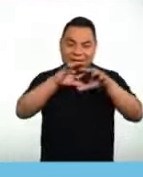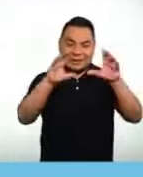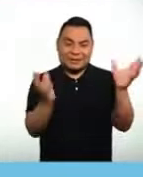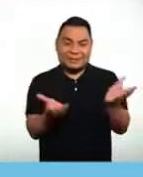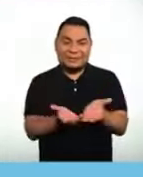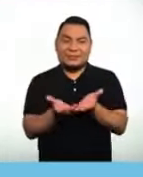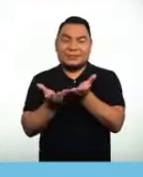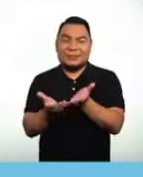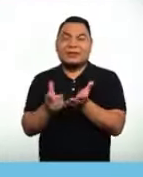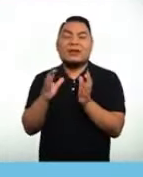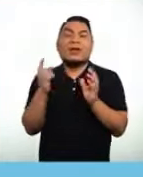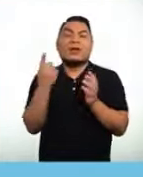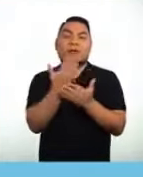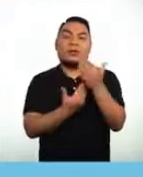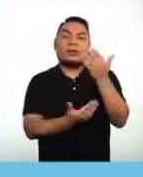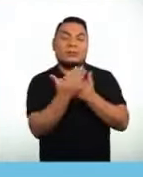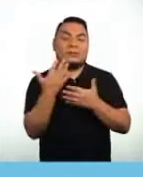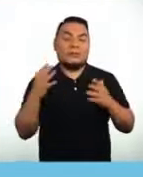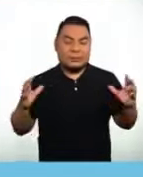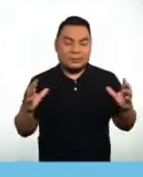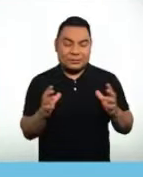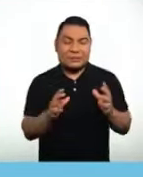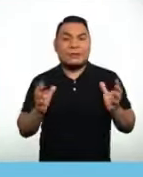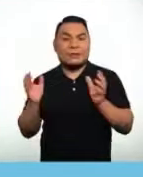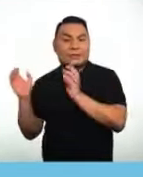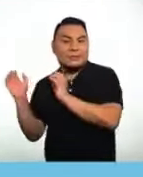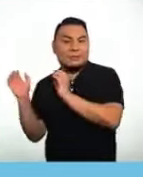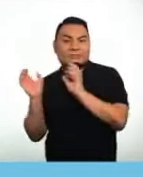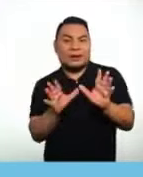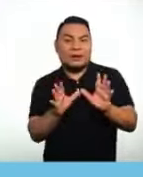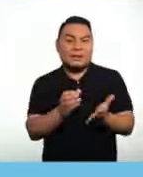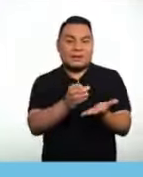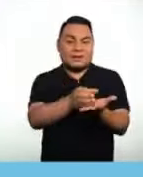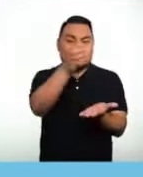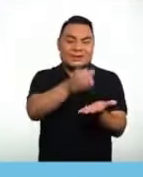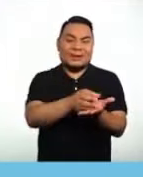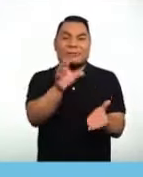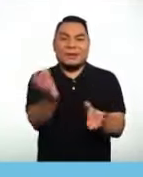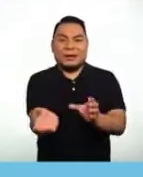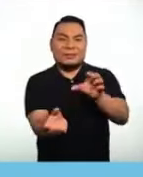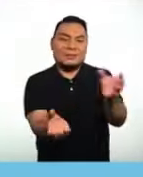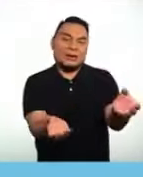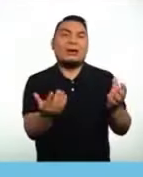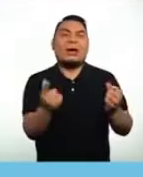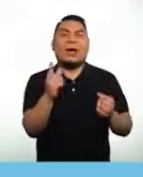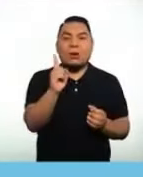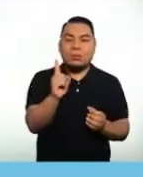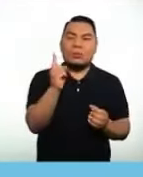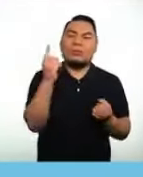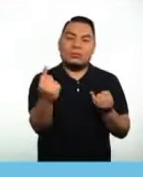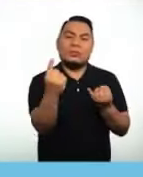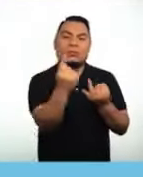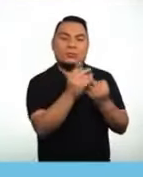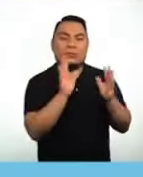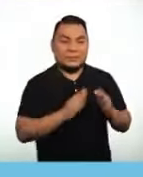motívale a tomar la pelota con ambas manos para tumbar todas las botellas juntas o una por una.